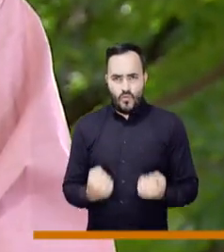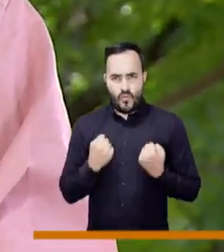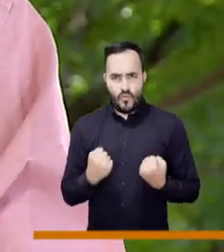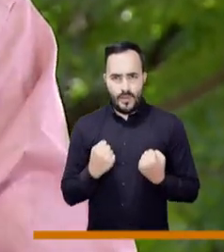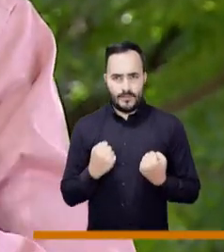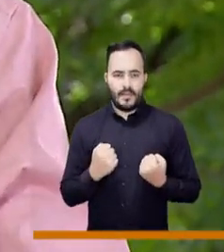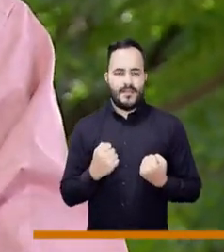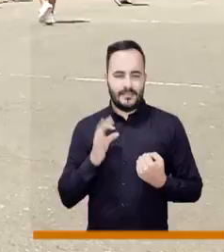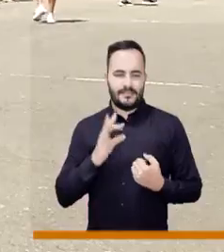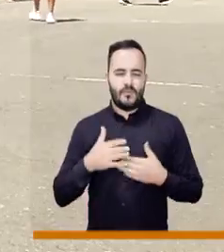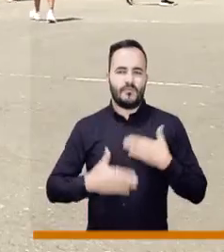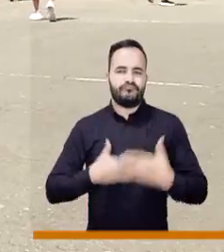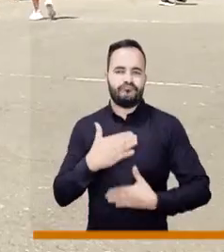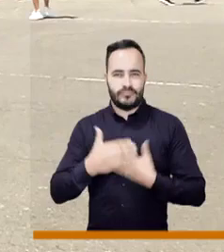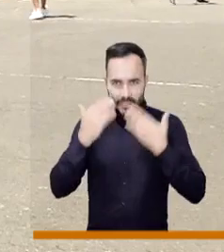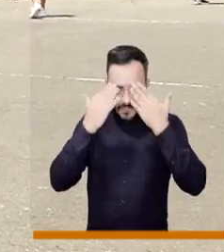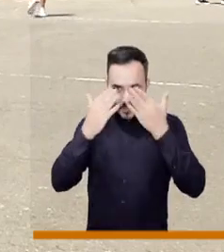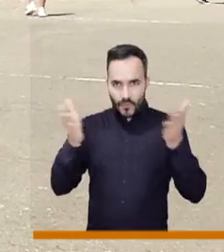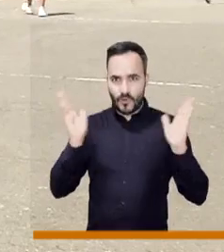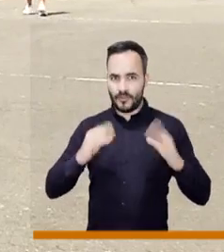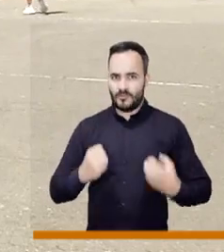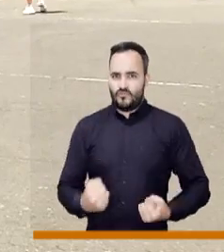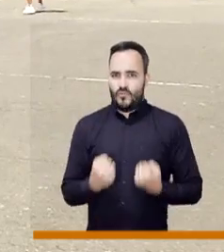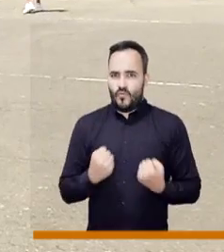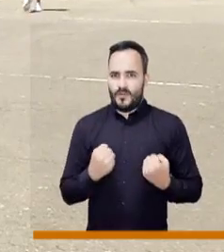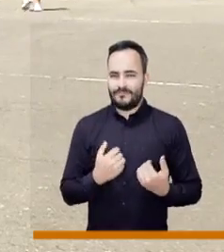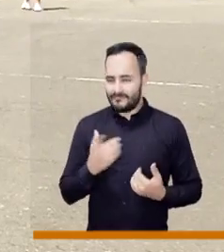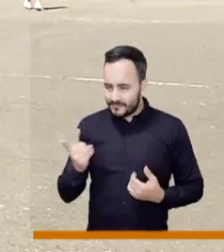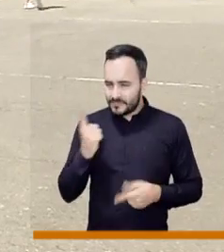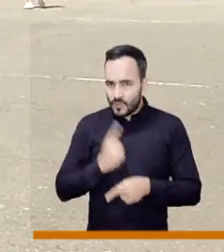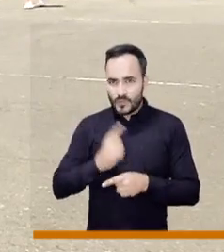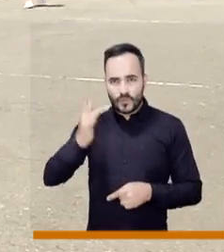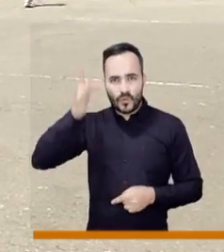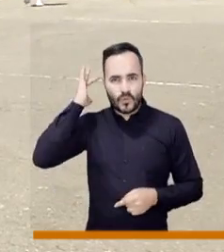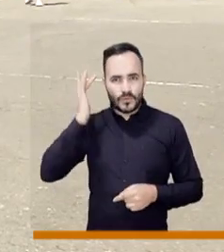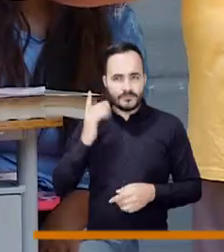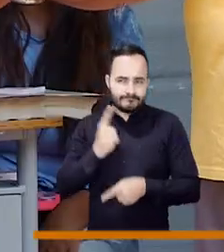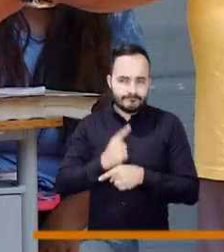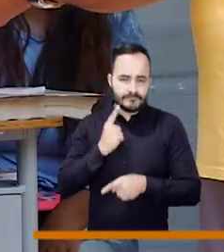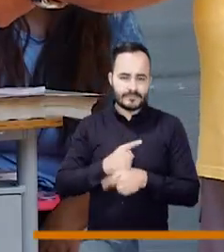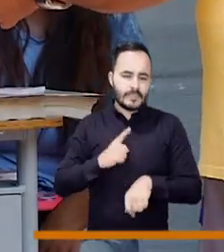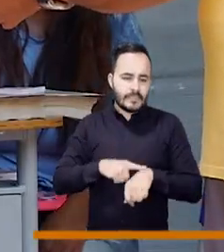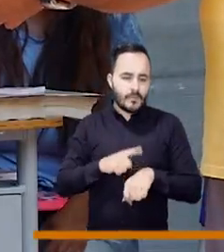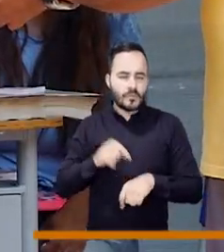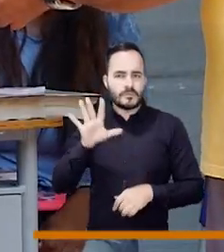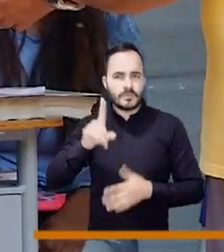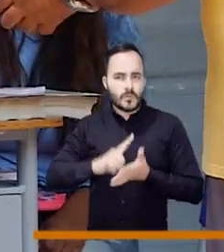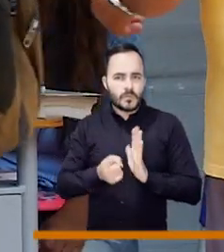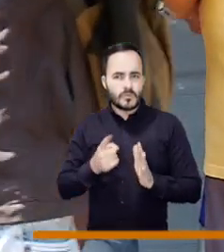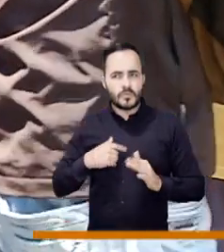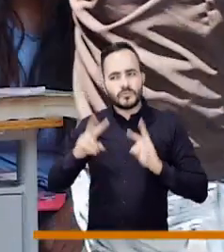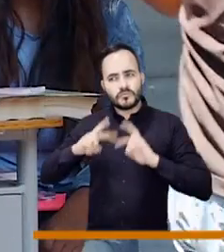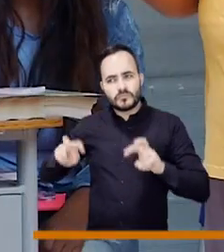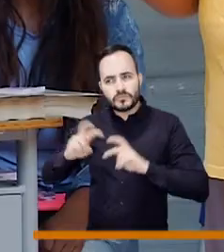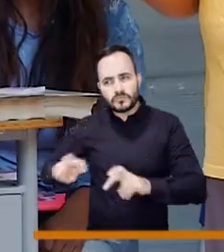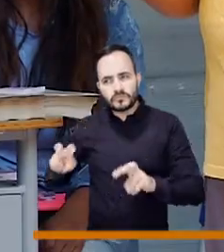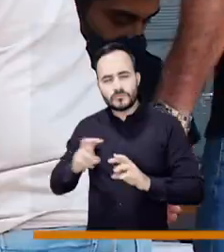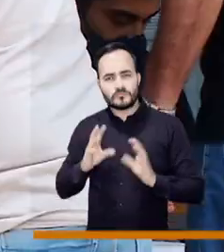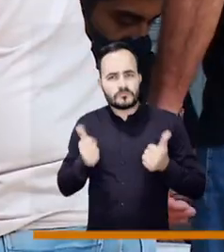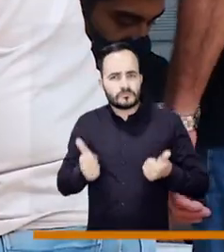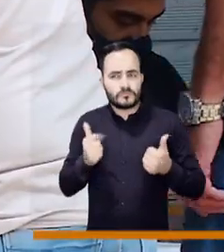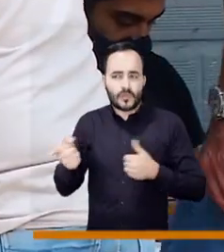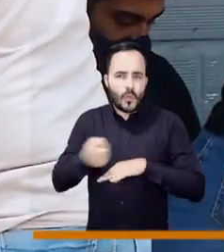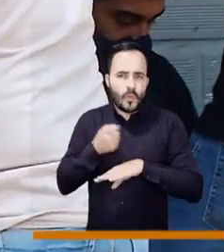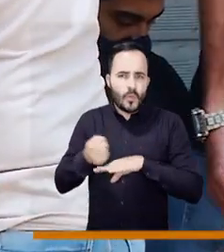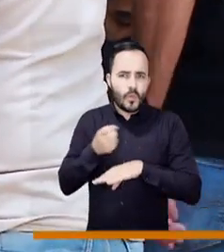los partidos, más fuerte es la democracia. Como dice Luis Bernardo, que la gente se tome 5 minuticos de Google, no